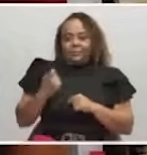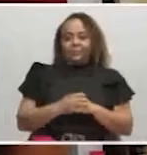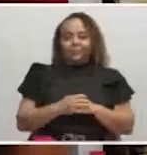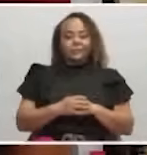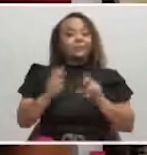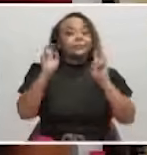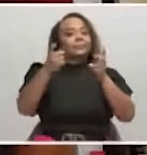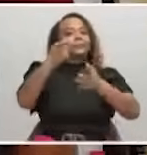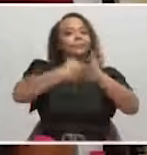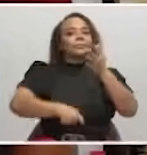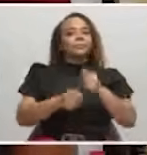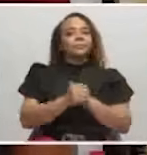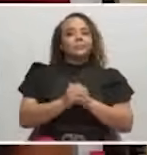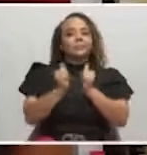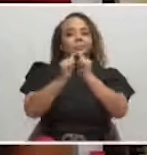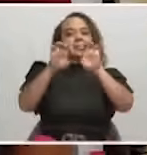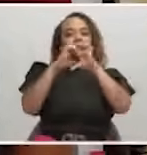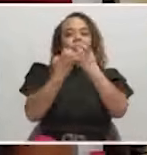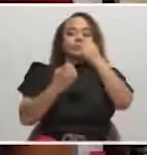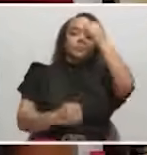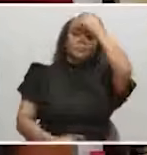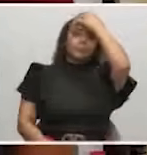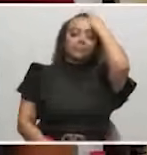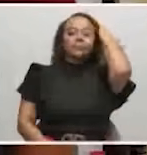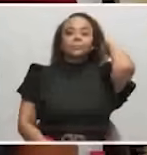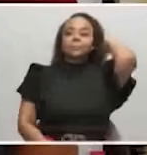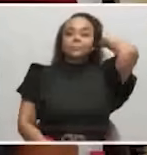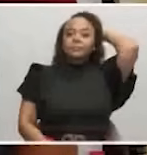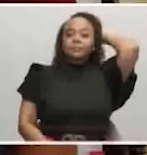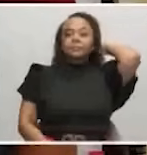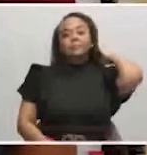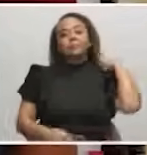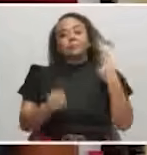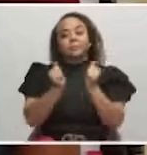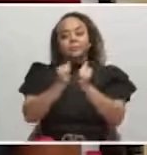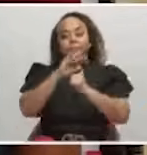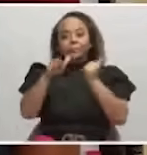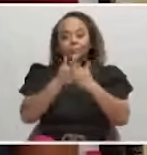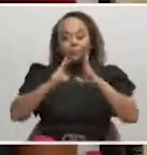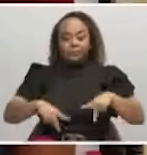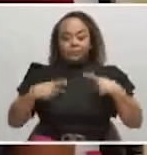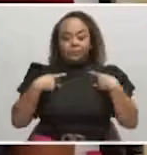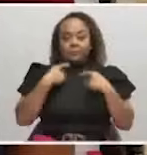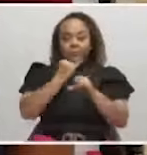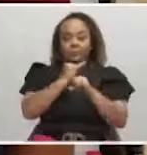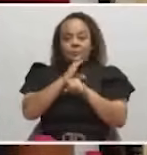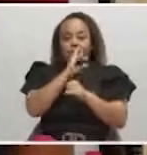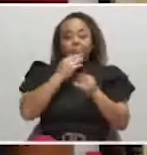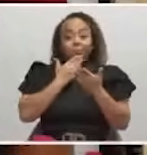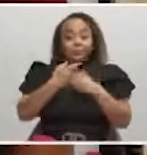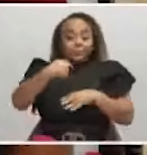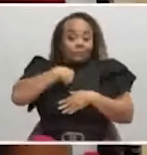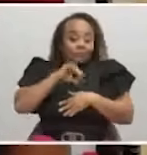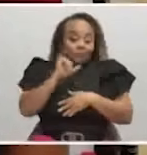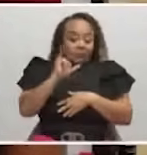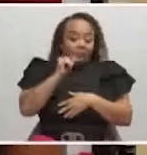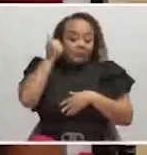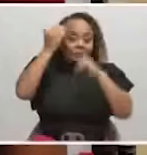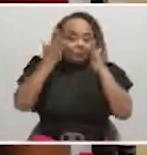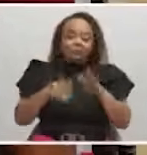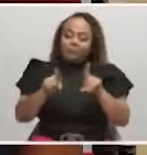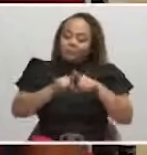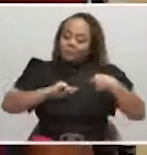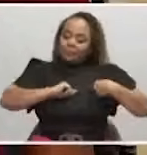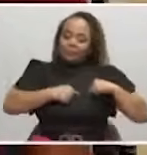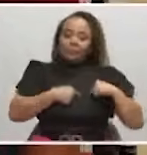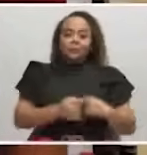un tema duro con el equipo, con lo que está viviendo la institución y bueno, uno como liguista también le duele,